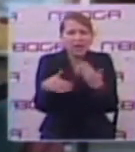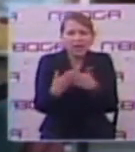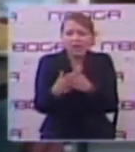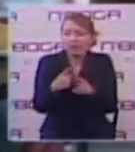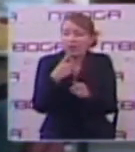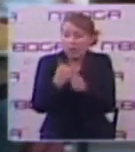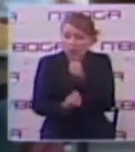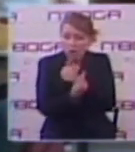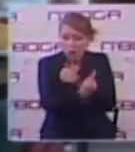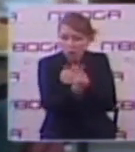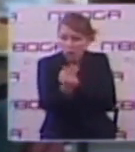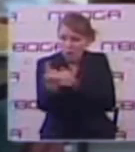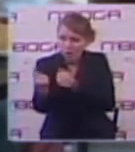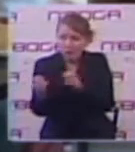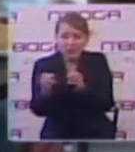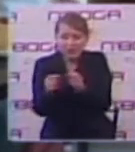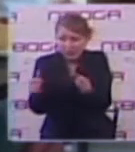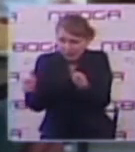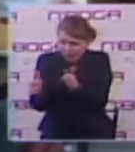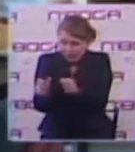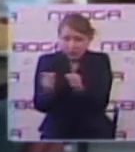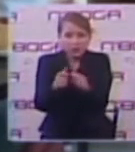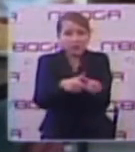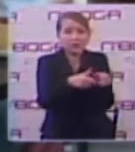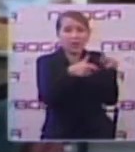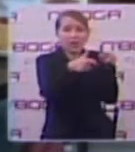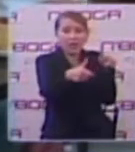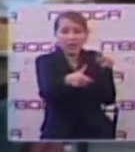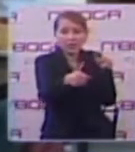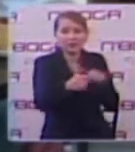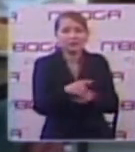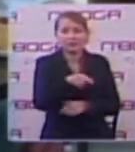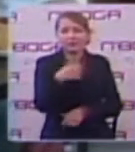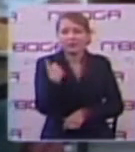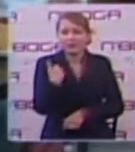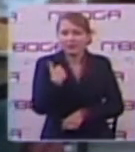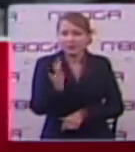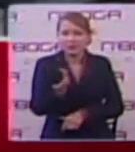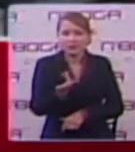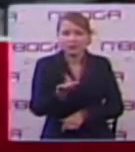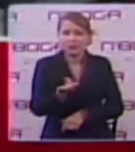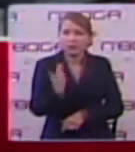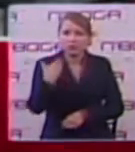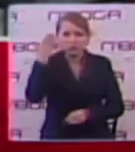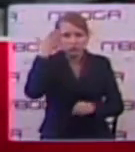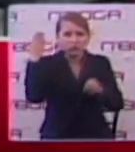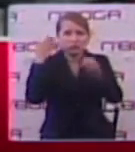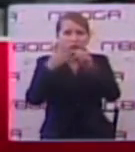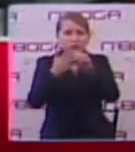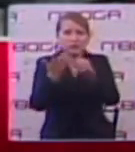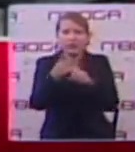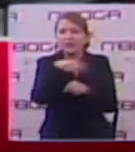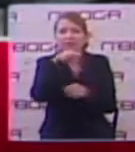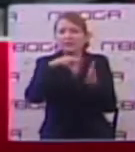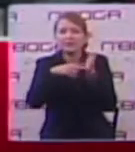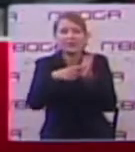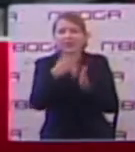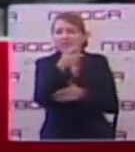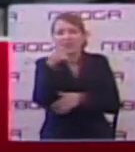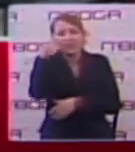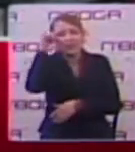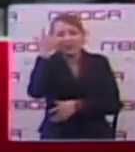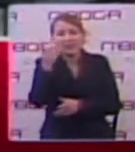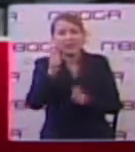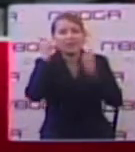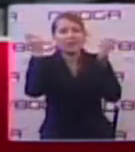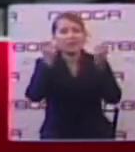en cada uno de ellos, desde el local más pequeño hasta el local más grande, ¿sí?, tienen un concepto y viene desde el